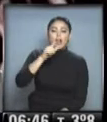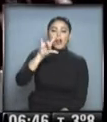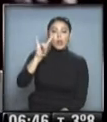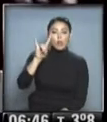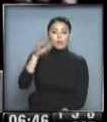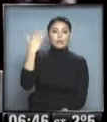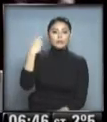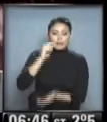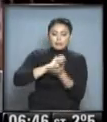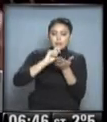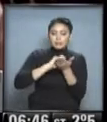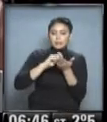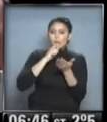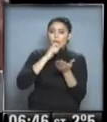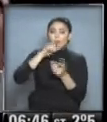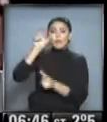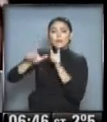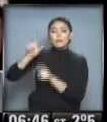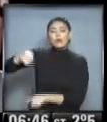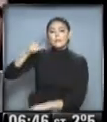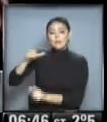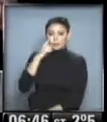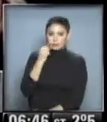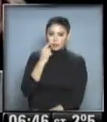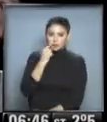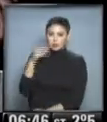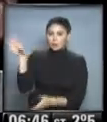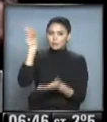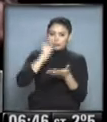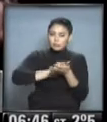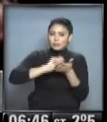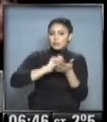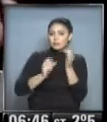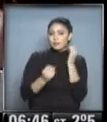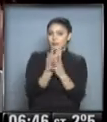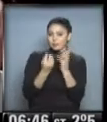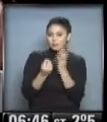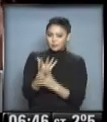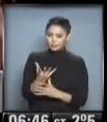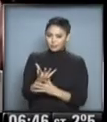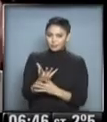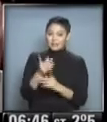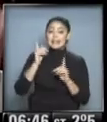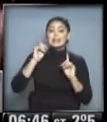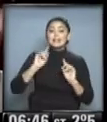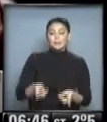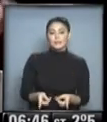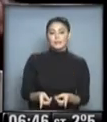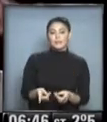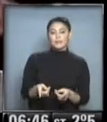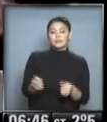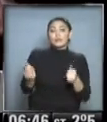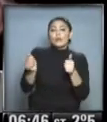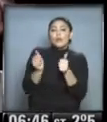de nuestro país como Jaime Dávalos, Hamlet, Lima Quintana. Compuso junto